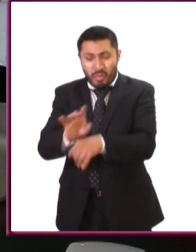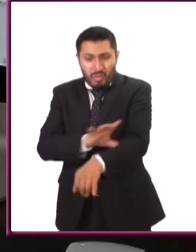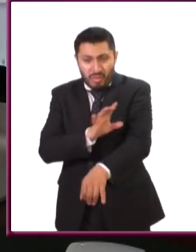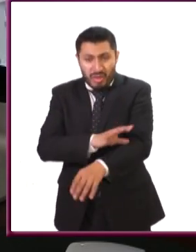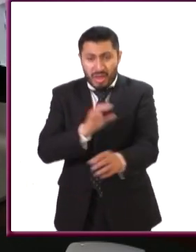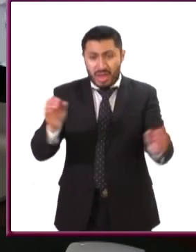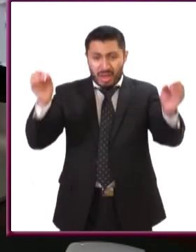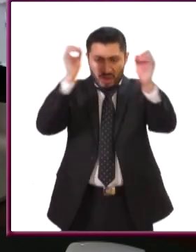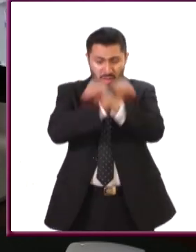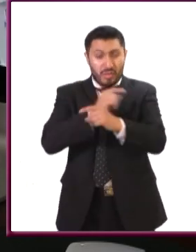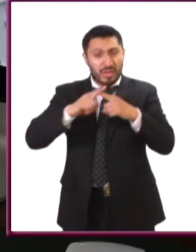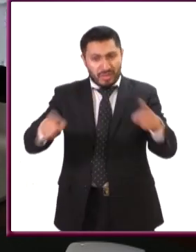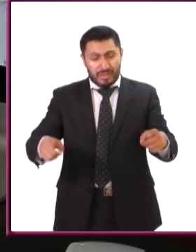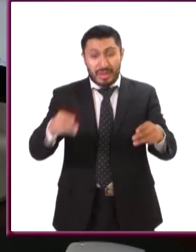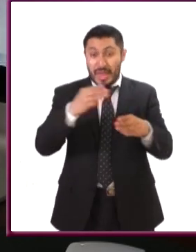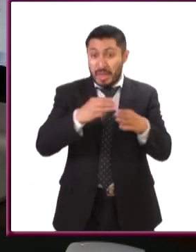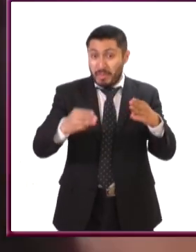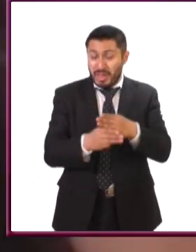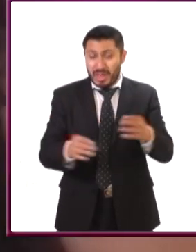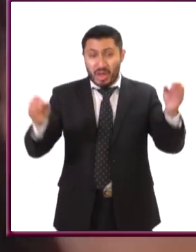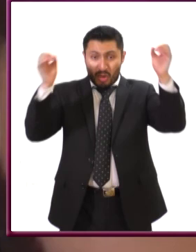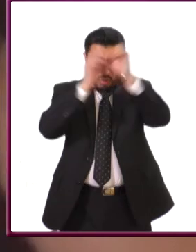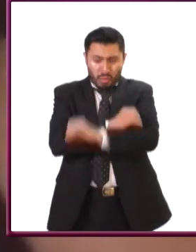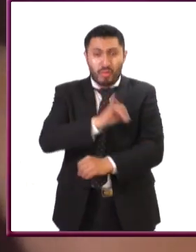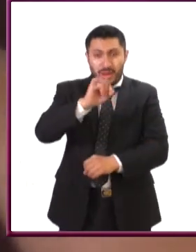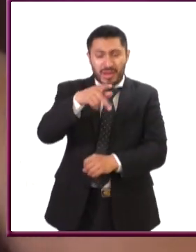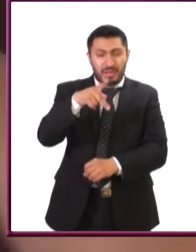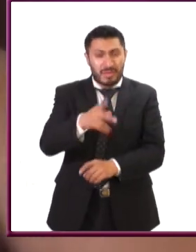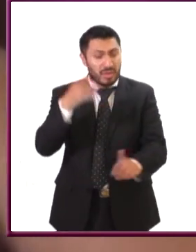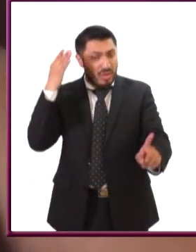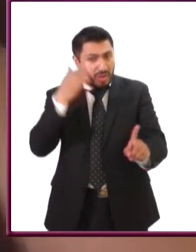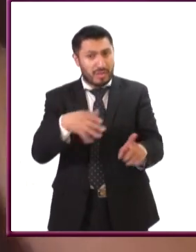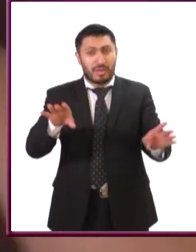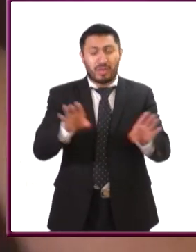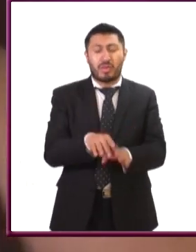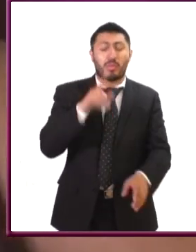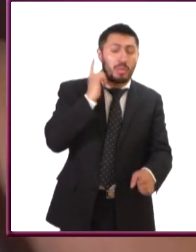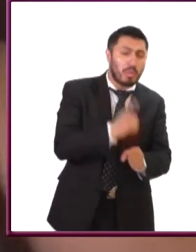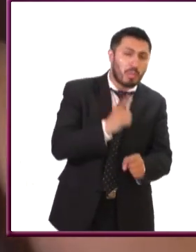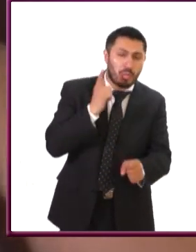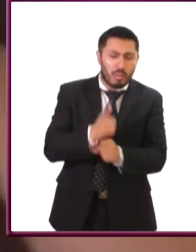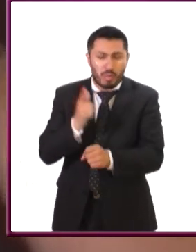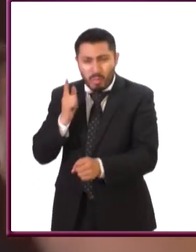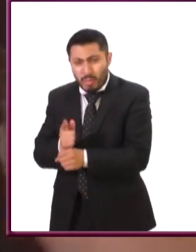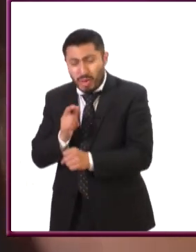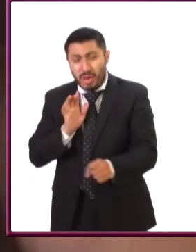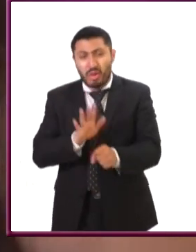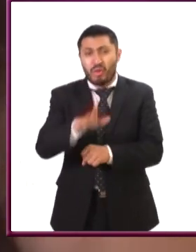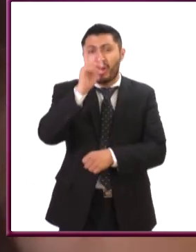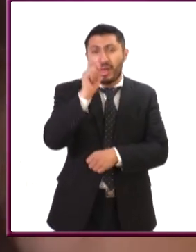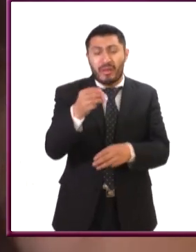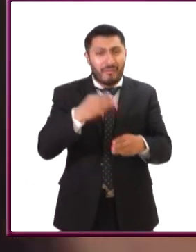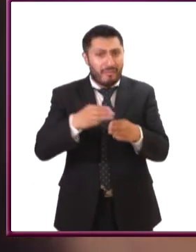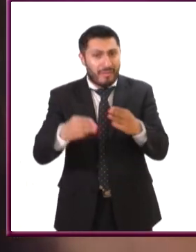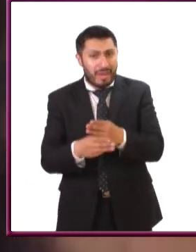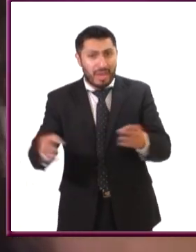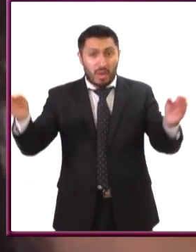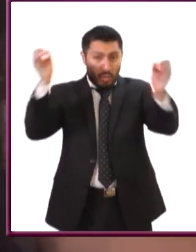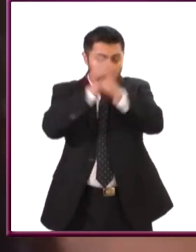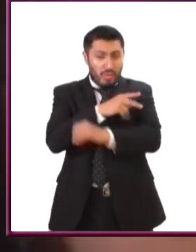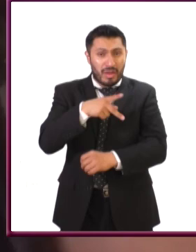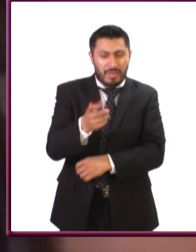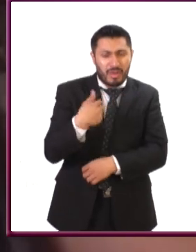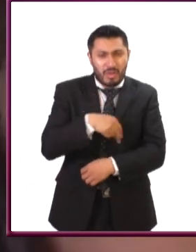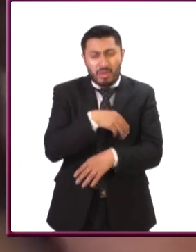energía oscura es otra cosa. Materia oscura sí, pero en el sentido de tratar de encontrar qué es la materia